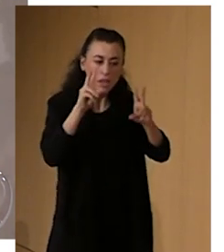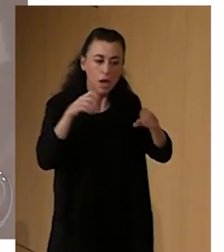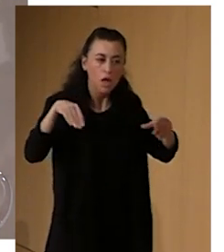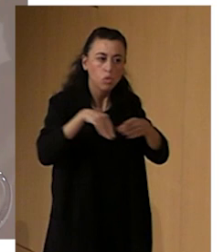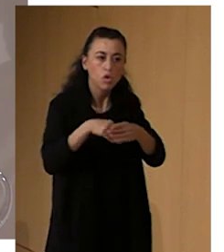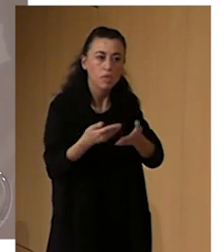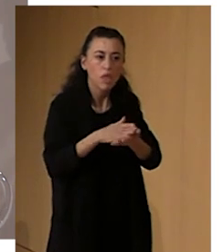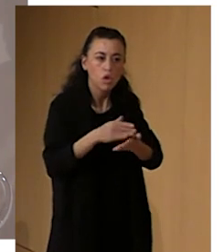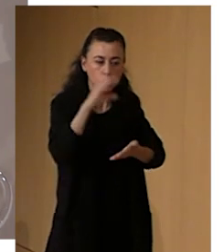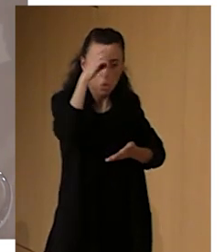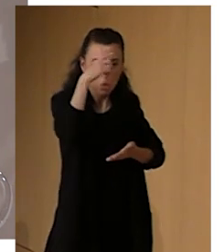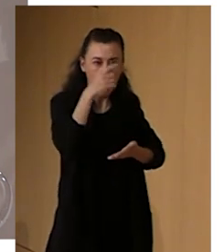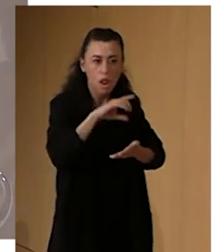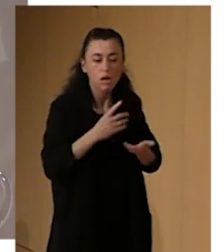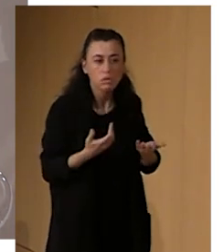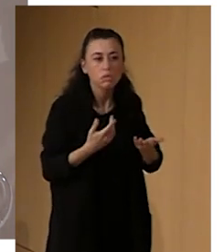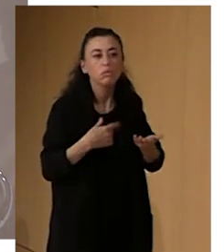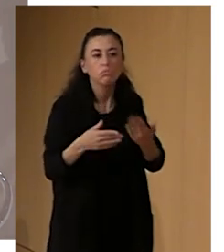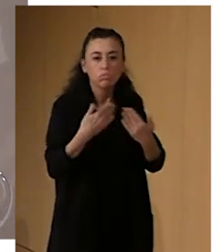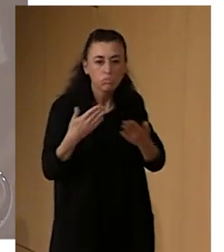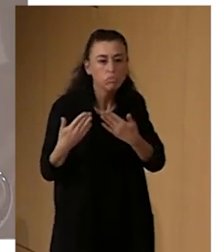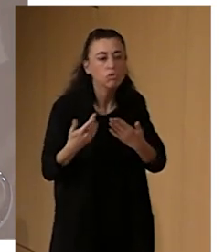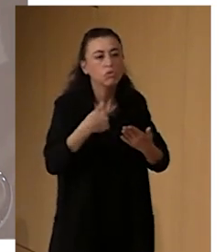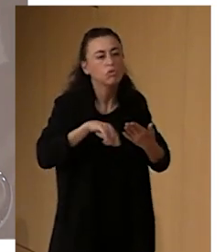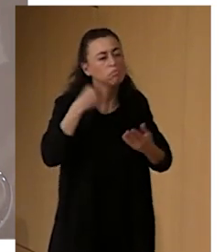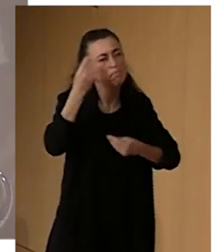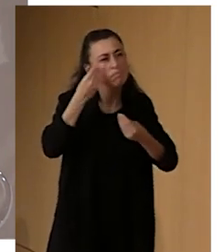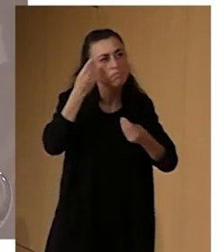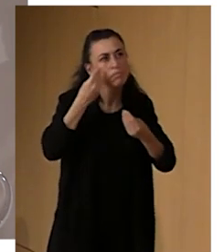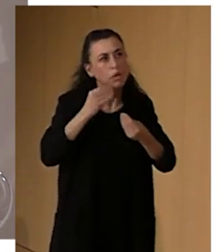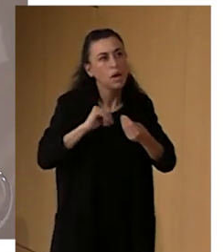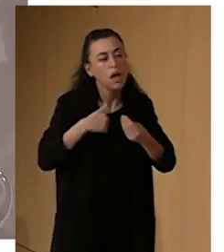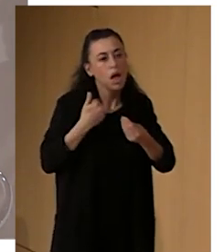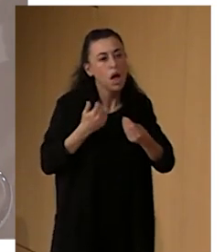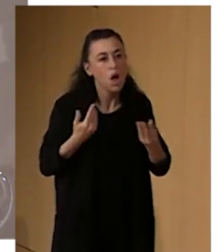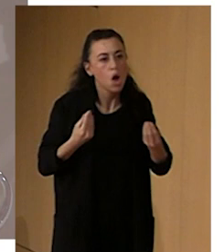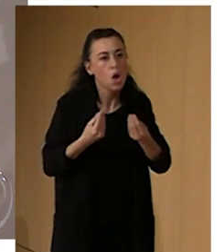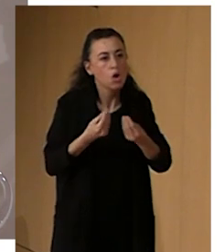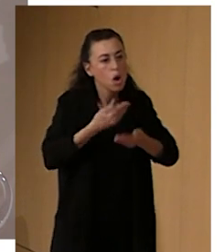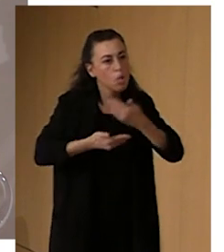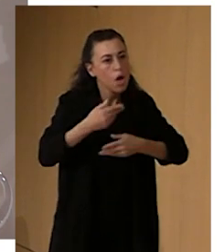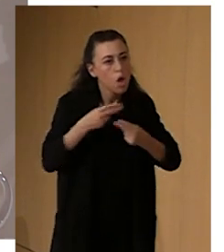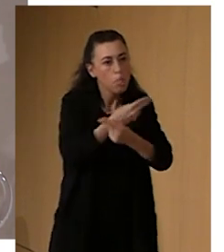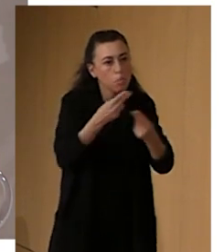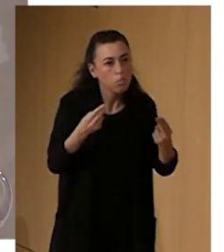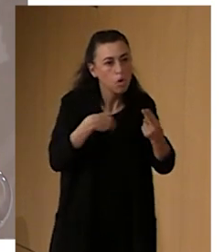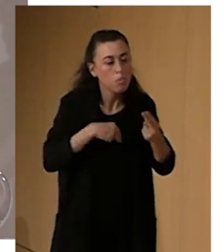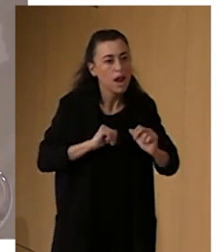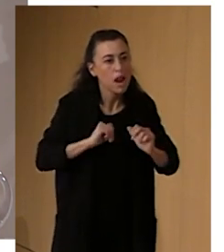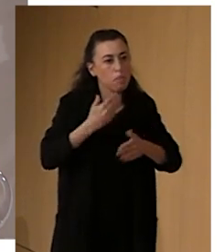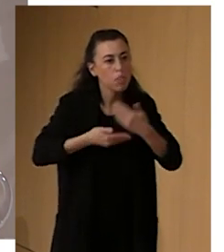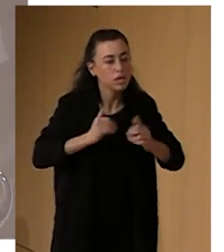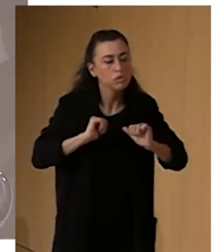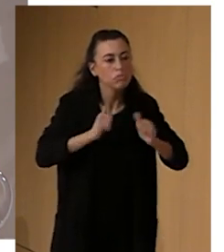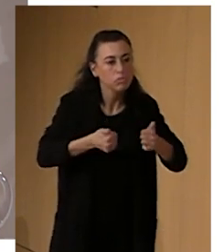para pensar eh con el público en el inicio del proceso y con varios perfiles distintos de públicos no público general